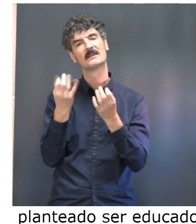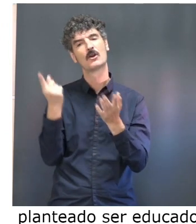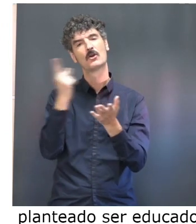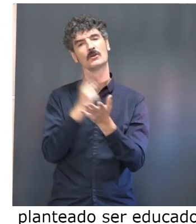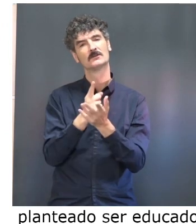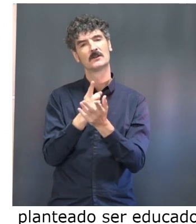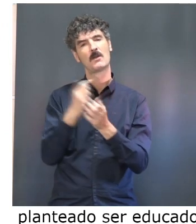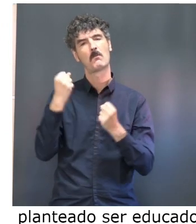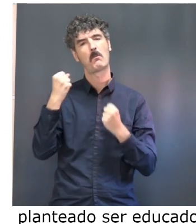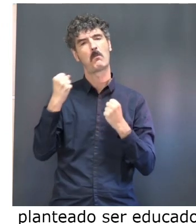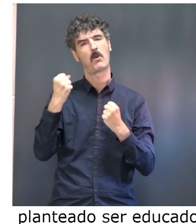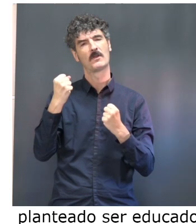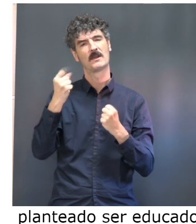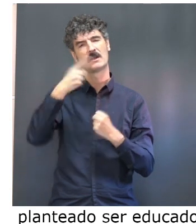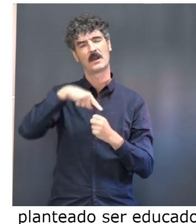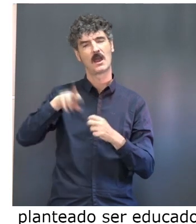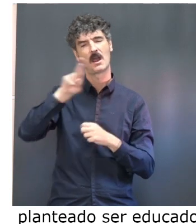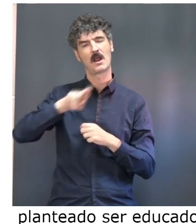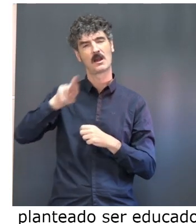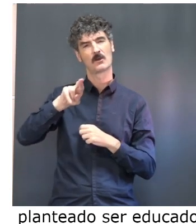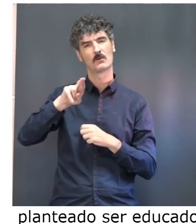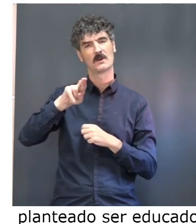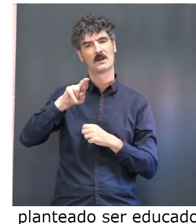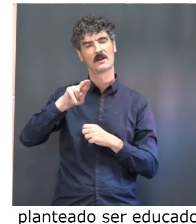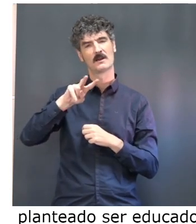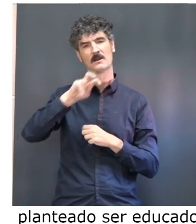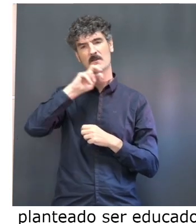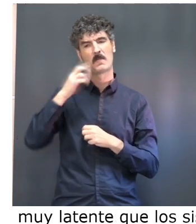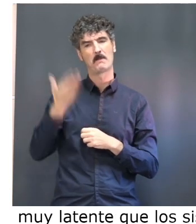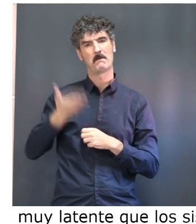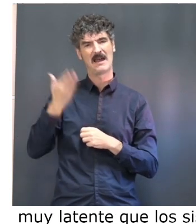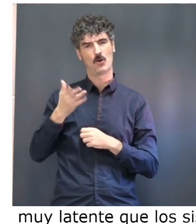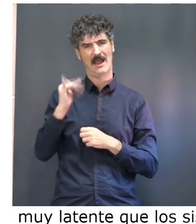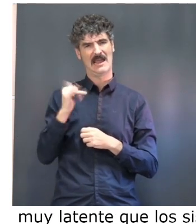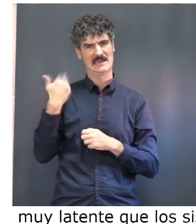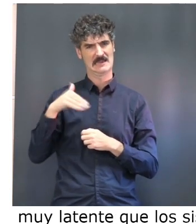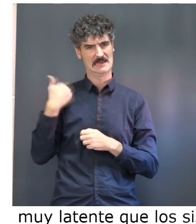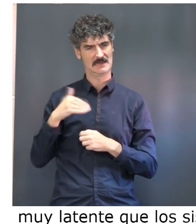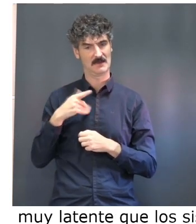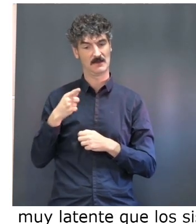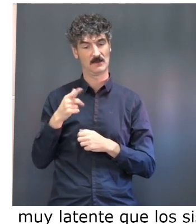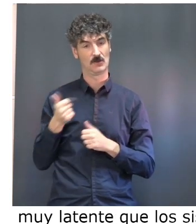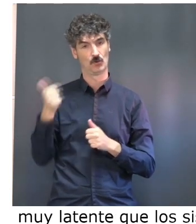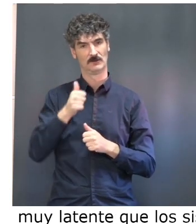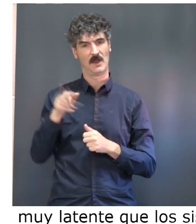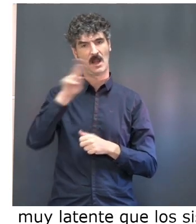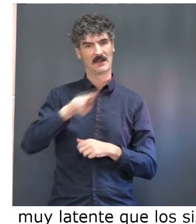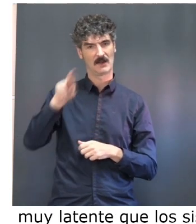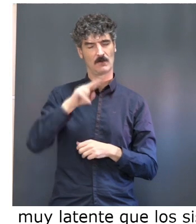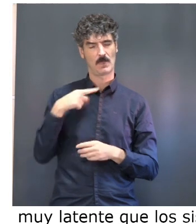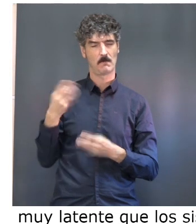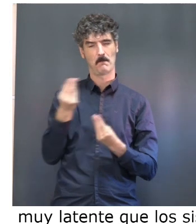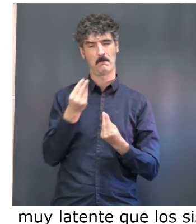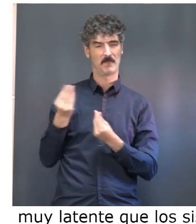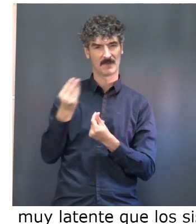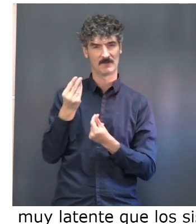a empoderarse y recuperar ese valor que tienen, ¿no? Y que de alguna manera tienen que percibirlo,